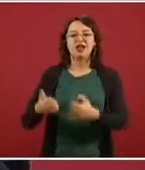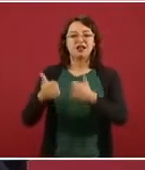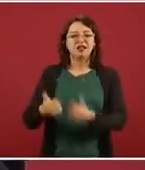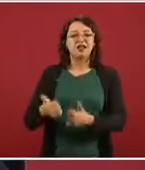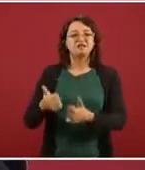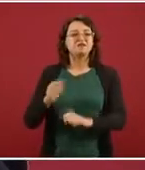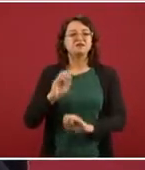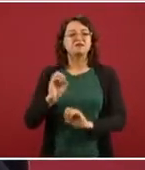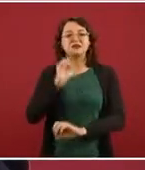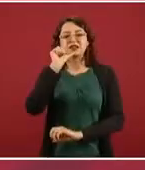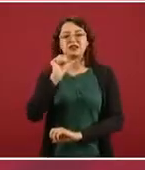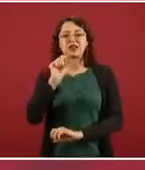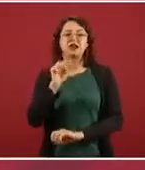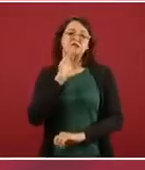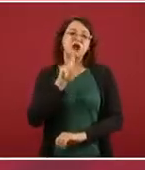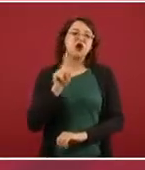Unidos